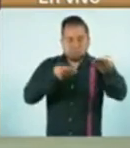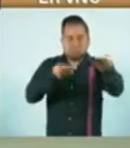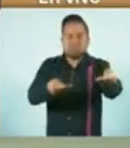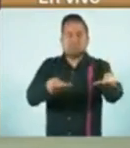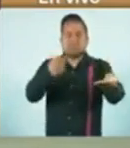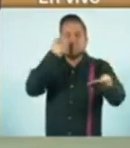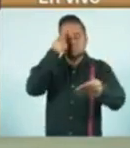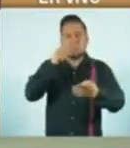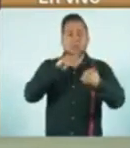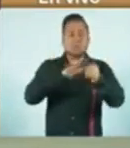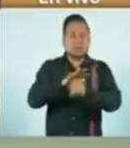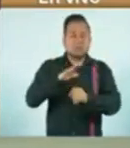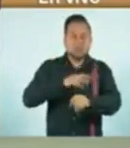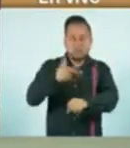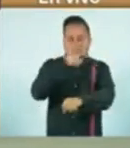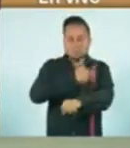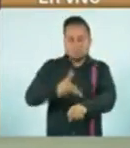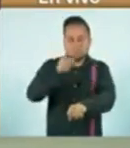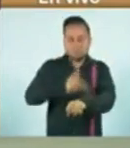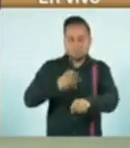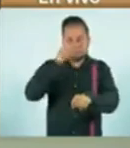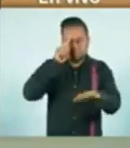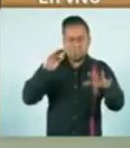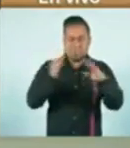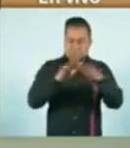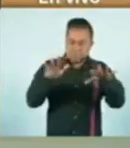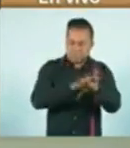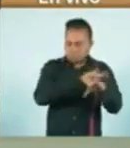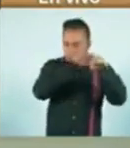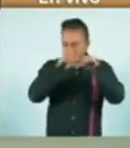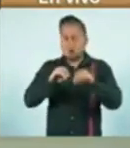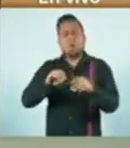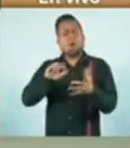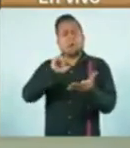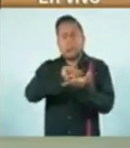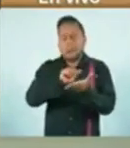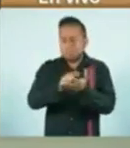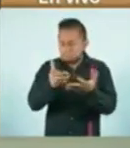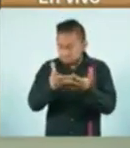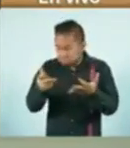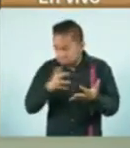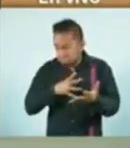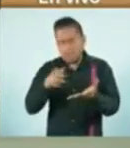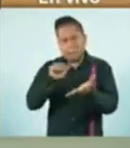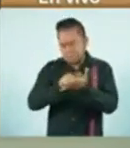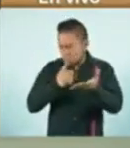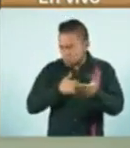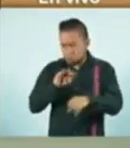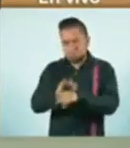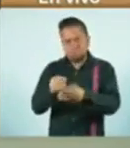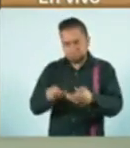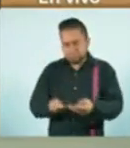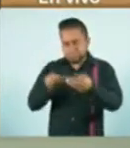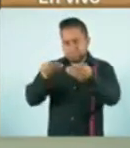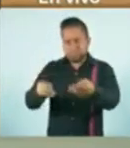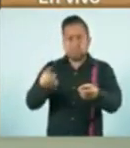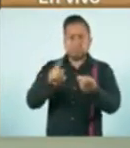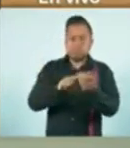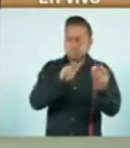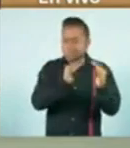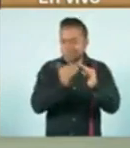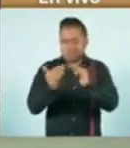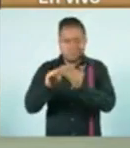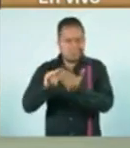marco del proceso de reubicación y regularización de asentamientos humanos